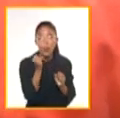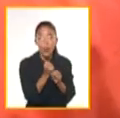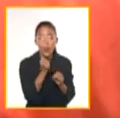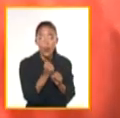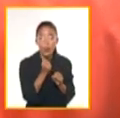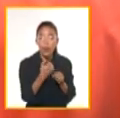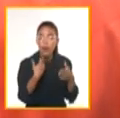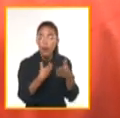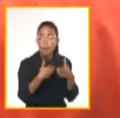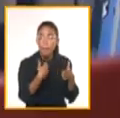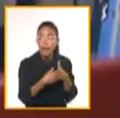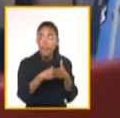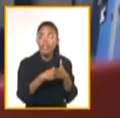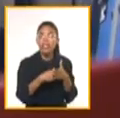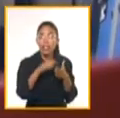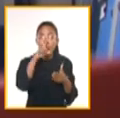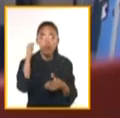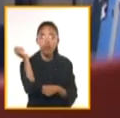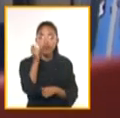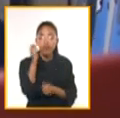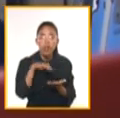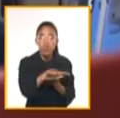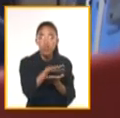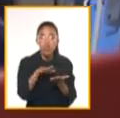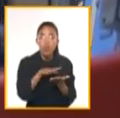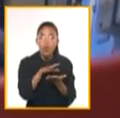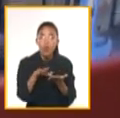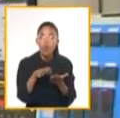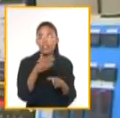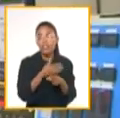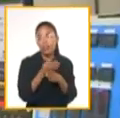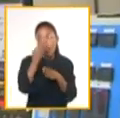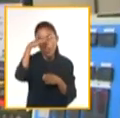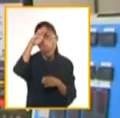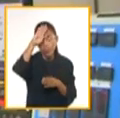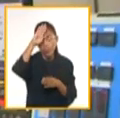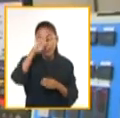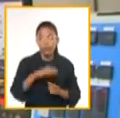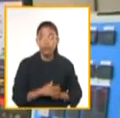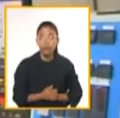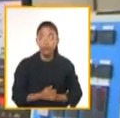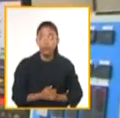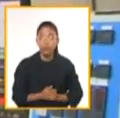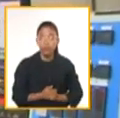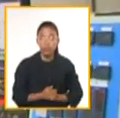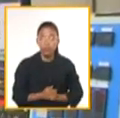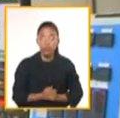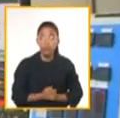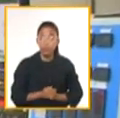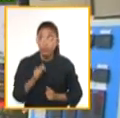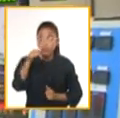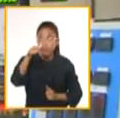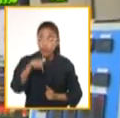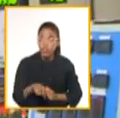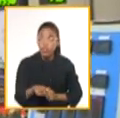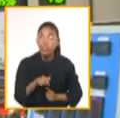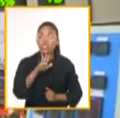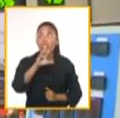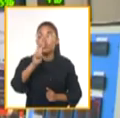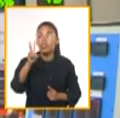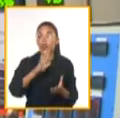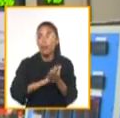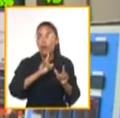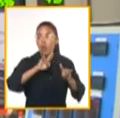termoeléctrica Antonio Maceo Rentén, Santiago de Cuba. En estos momentos está con 52 megawatts